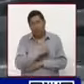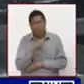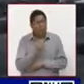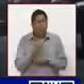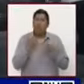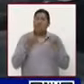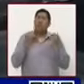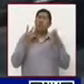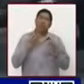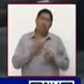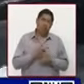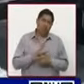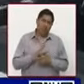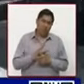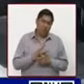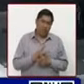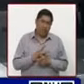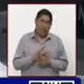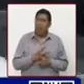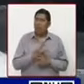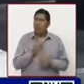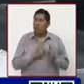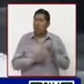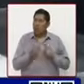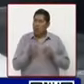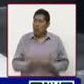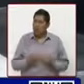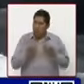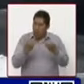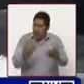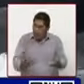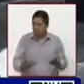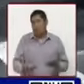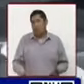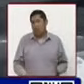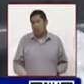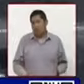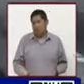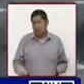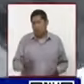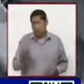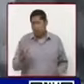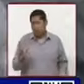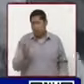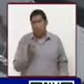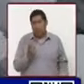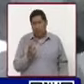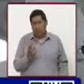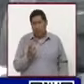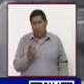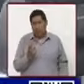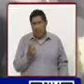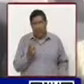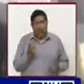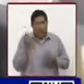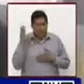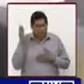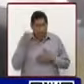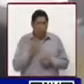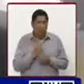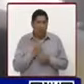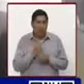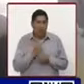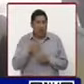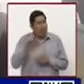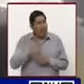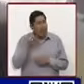tengan mucha precaución. Por algo les dan un determinado tipo de brevet, ¿no es cierto? Para que hagan este tipo de